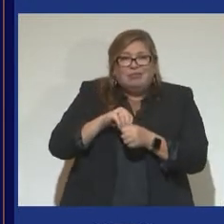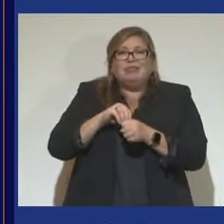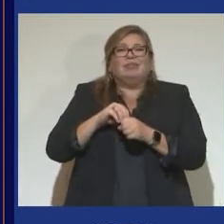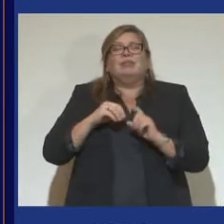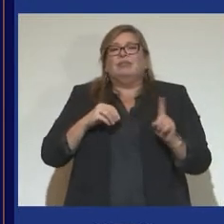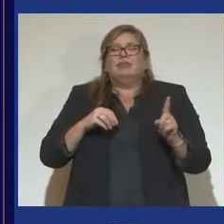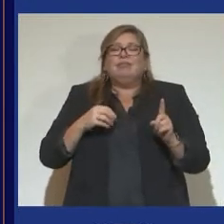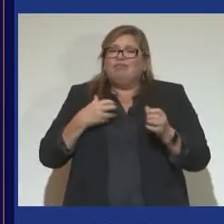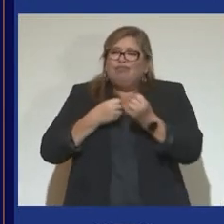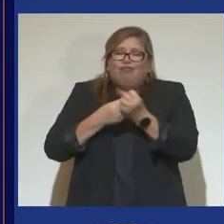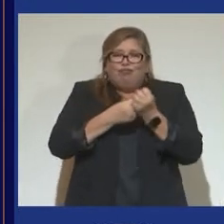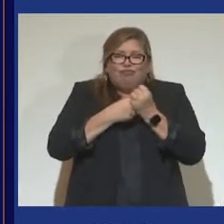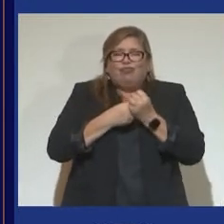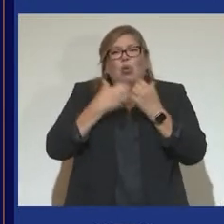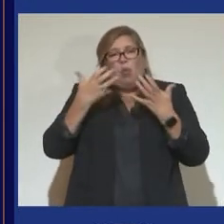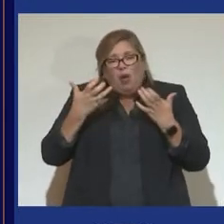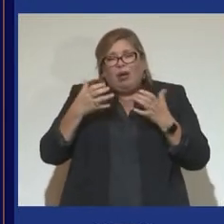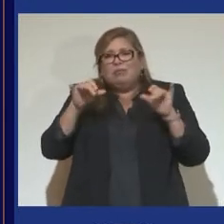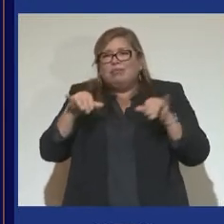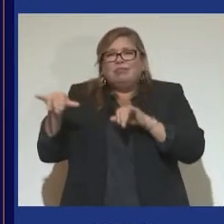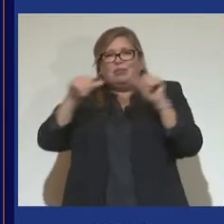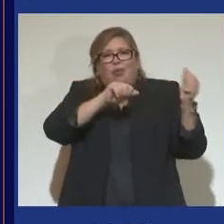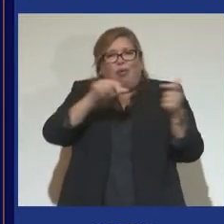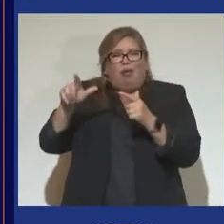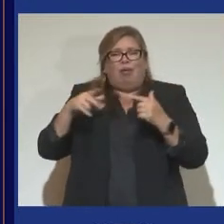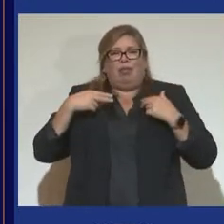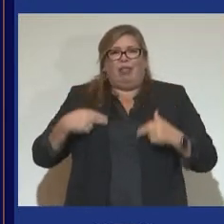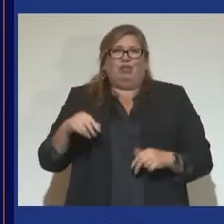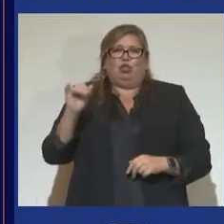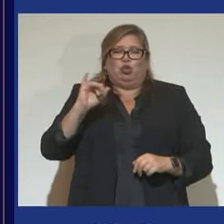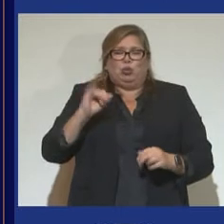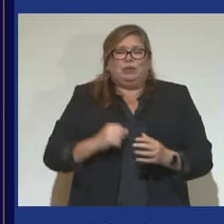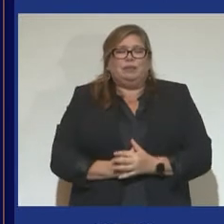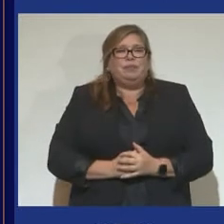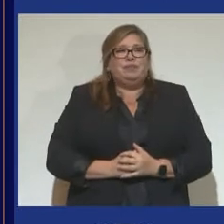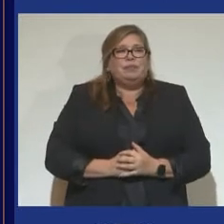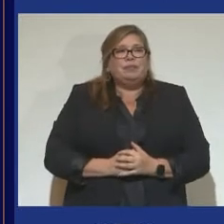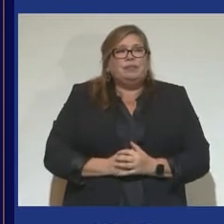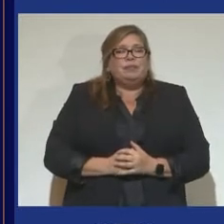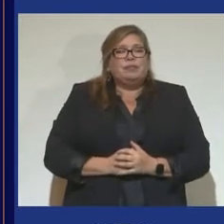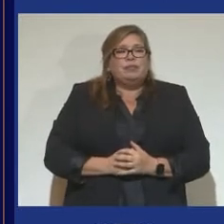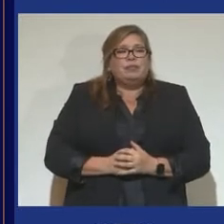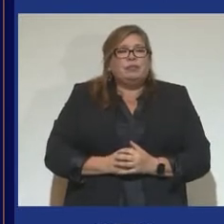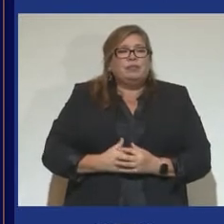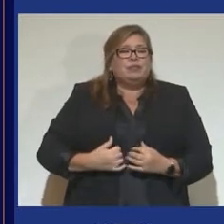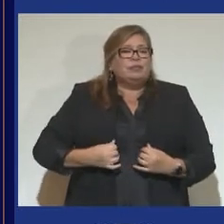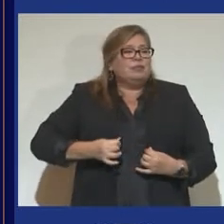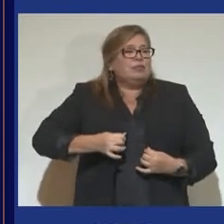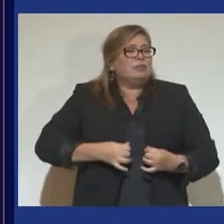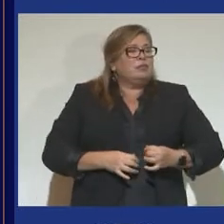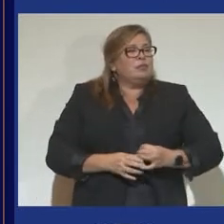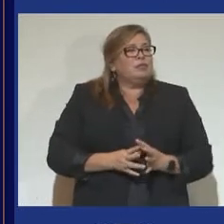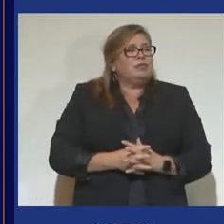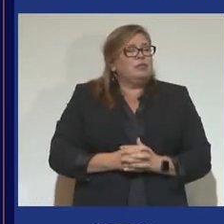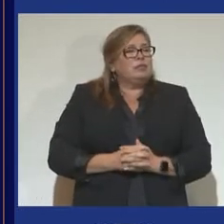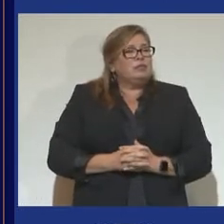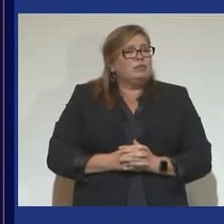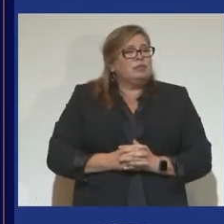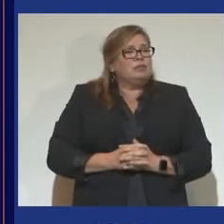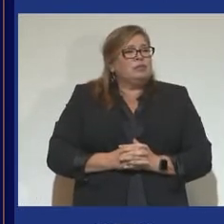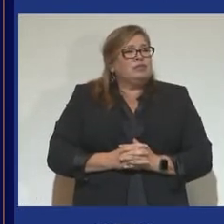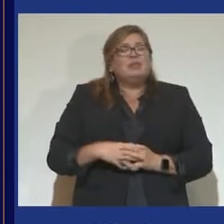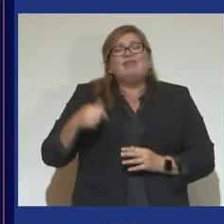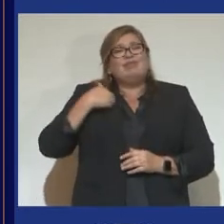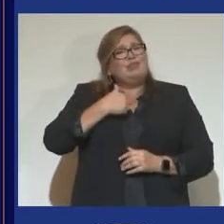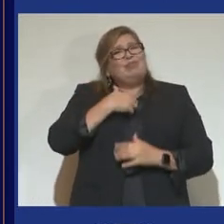mayoría de nosotros creo tenemos el objetivo de la salud social universal apoyar la salud nos